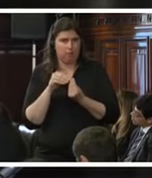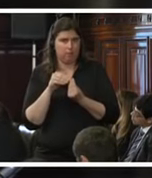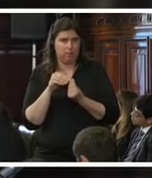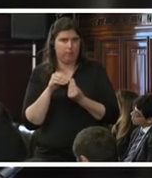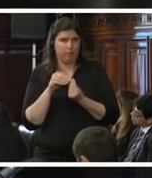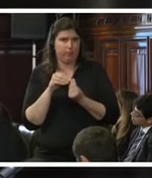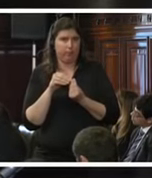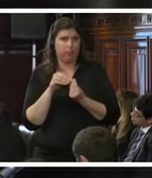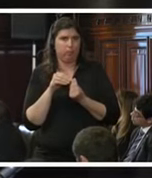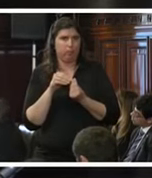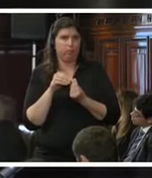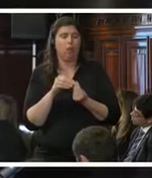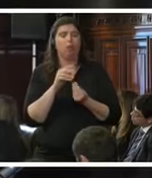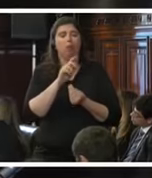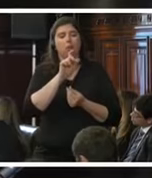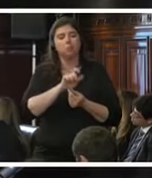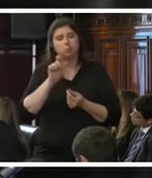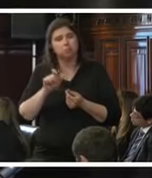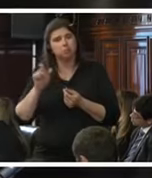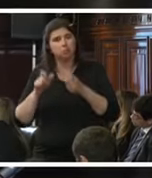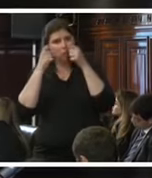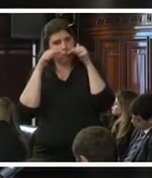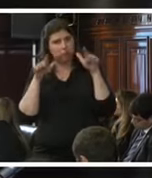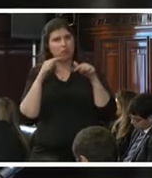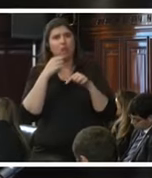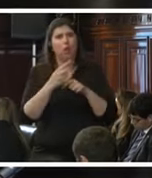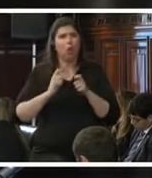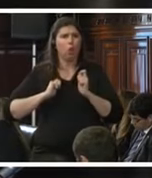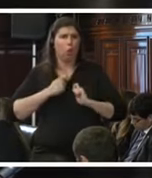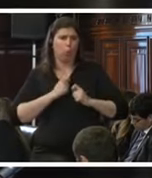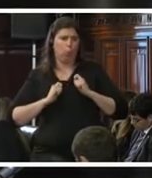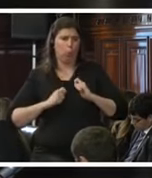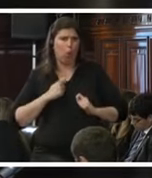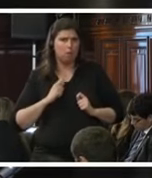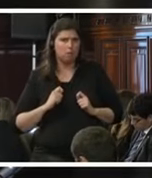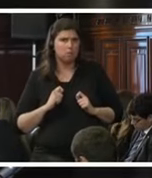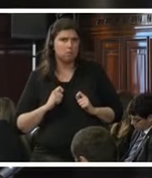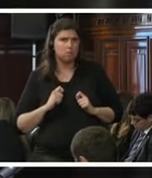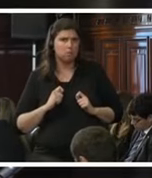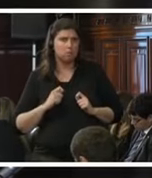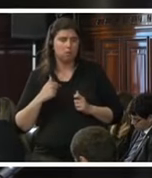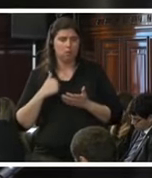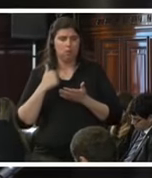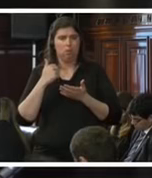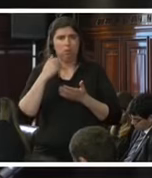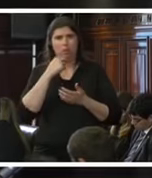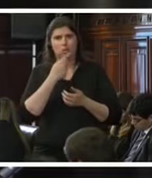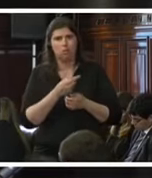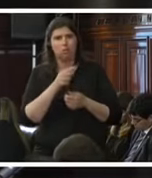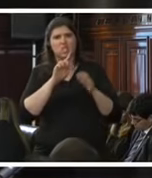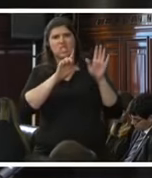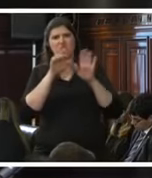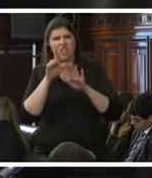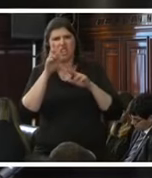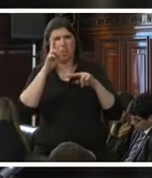Las familias campesinas alegaban torturas. Yo estuve en el sitio, son 17